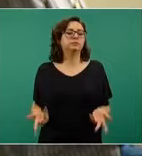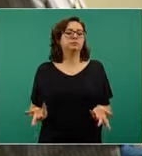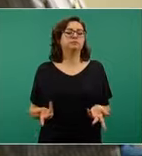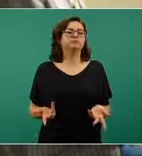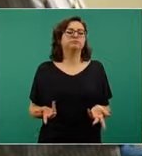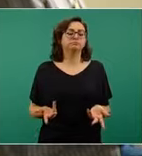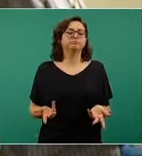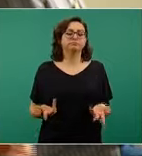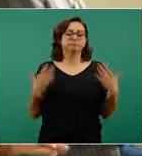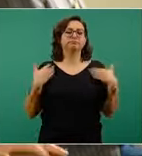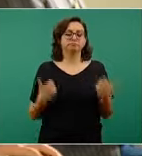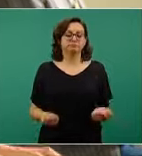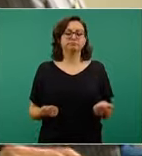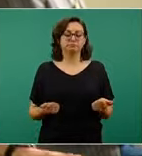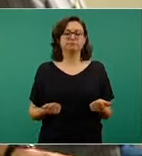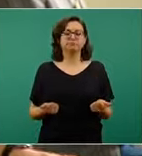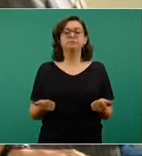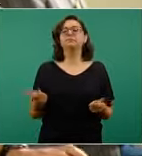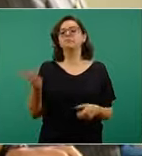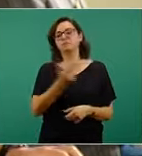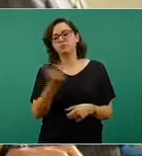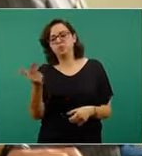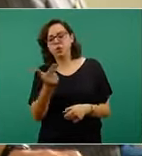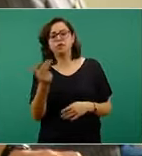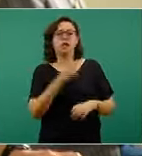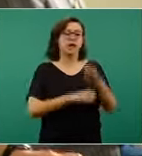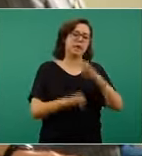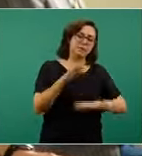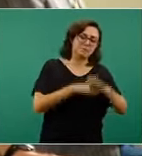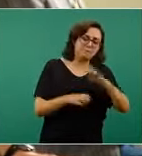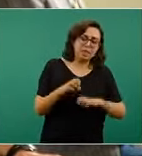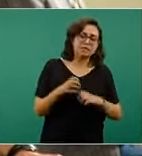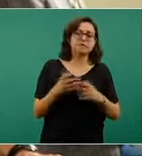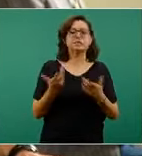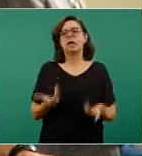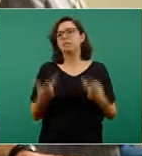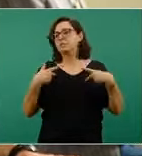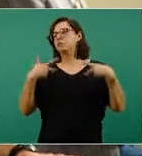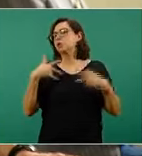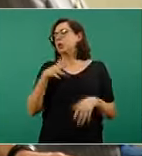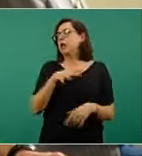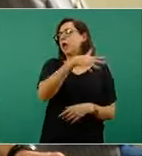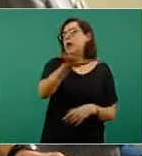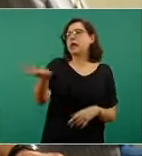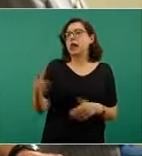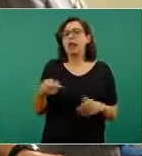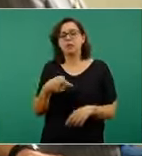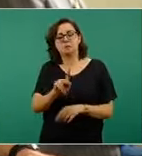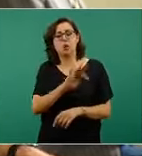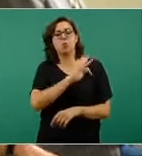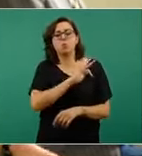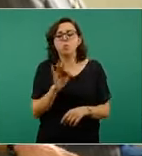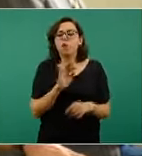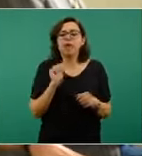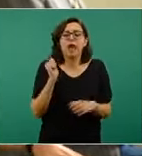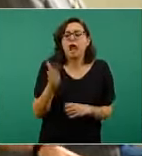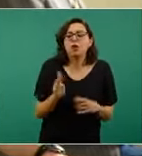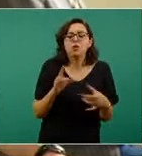que va dirigido en este caso a hoteleros, a empresarios, a la población en general, pero sí un poquito nos podría dar un pequeño